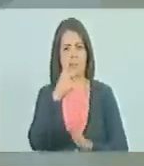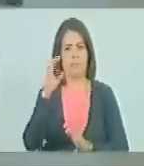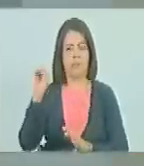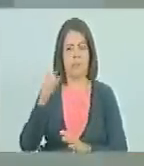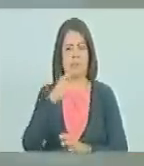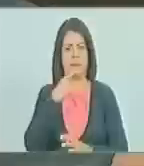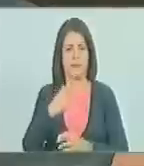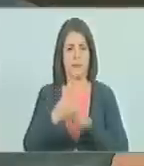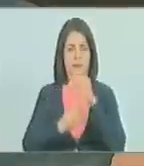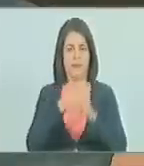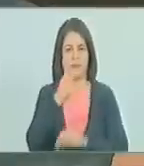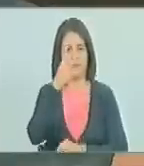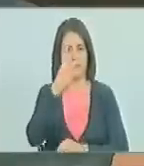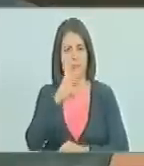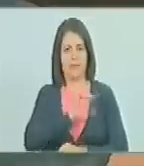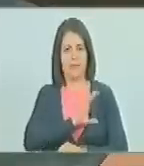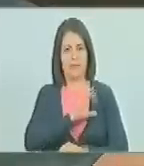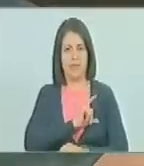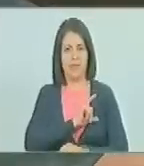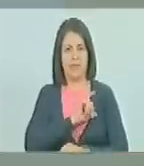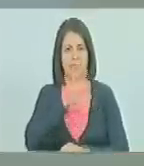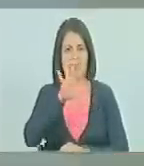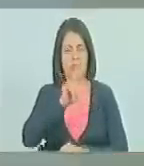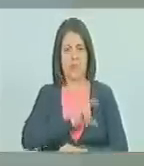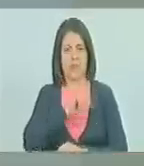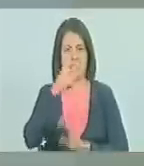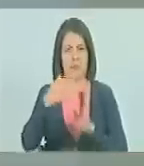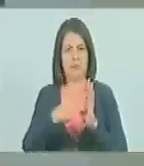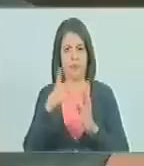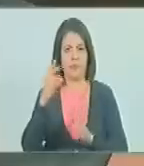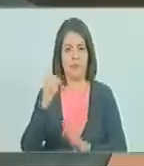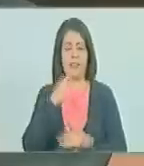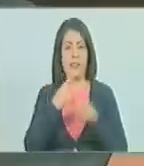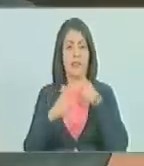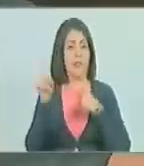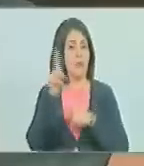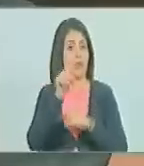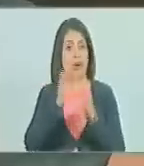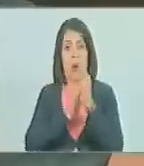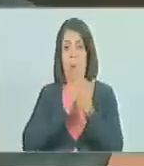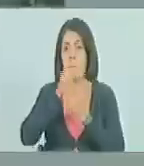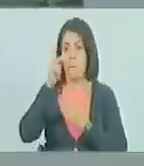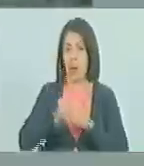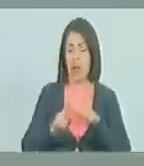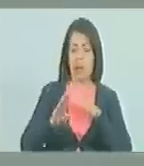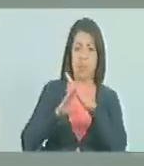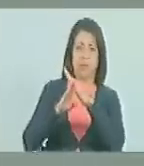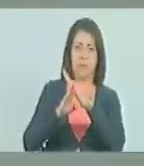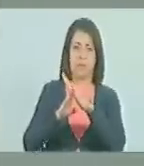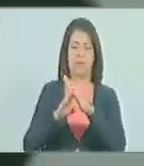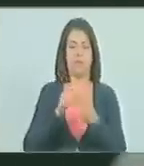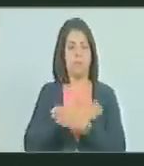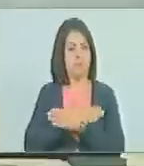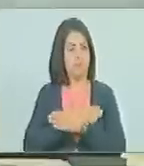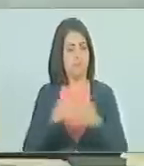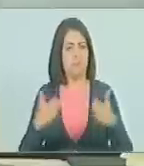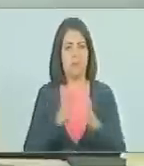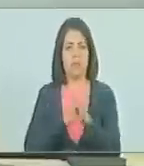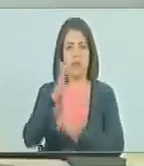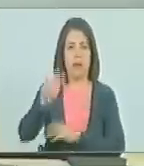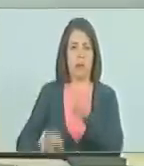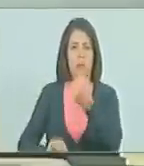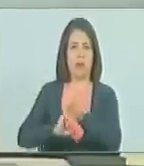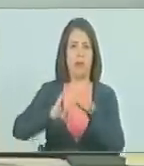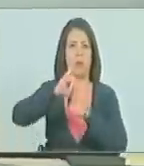2019, 5 de enero del 2020, dice, no planeo abstenerme y estoy dispuesto a seguir